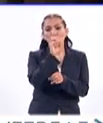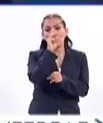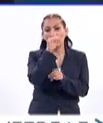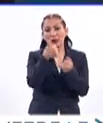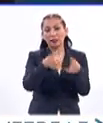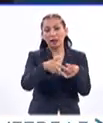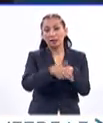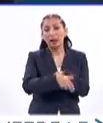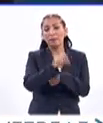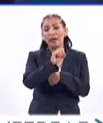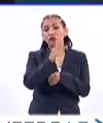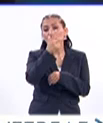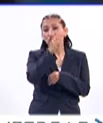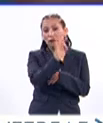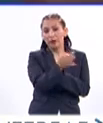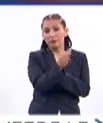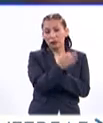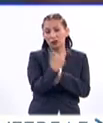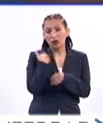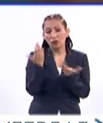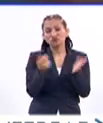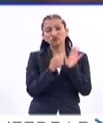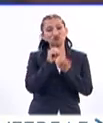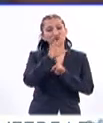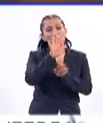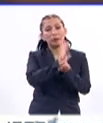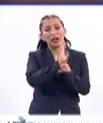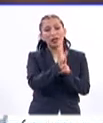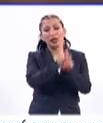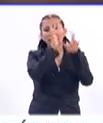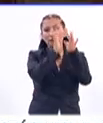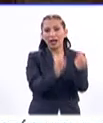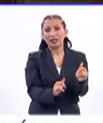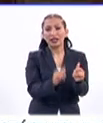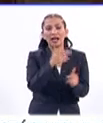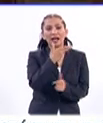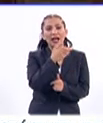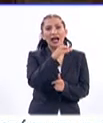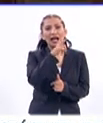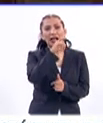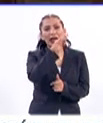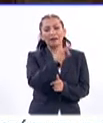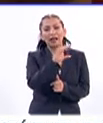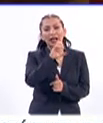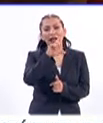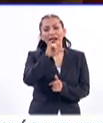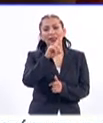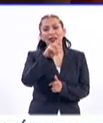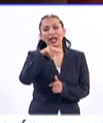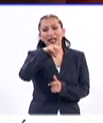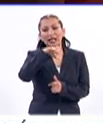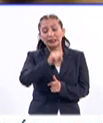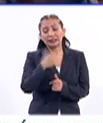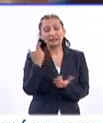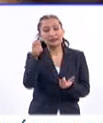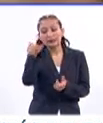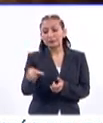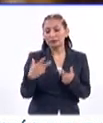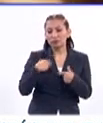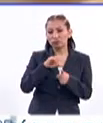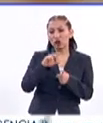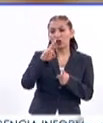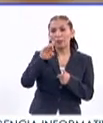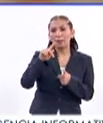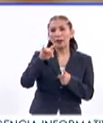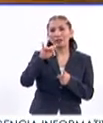será inaugurado el 28 de febrero con la proyección de la película francesa High Life de Claire Denis, protagonizada por